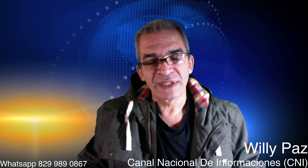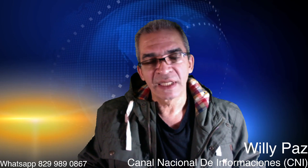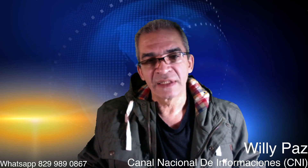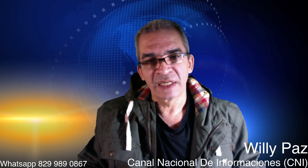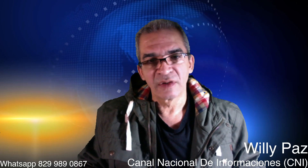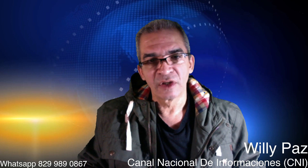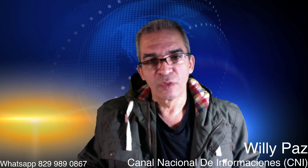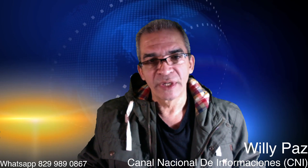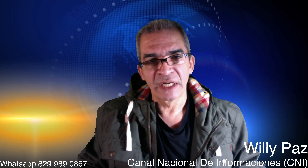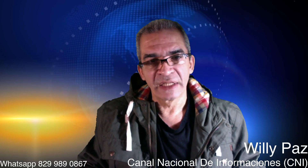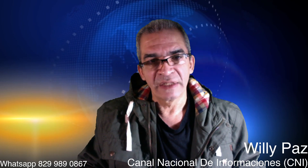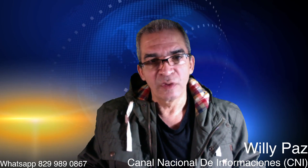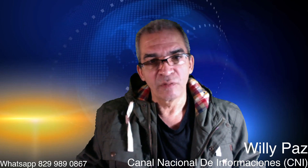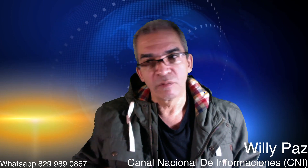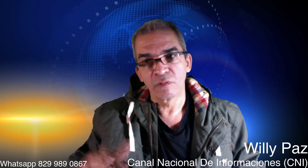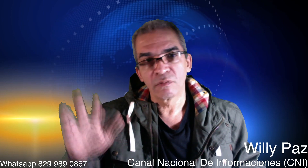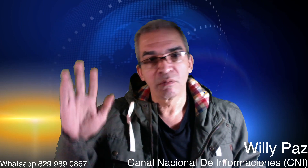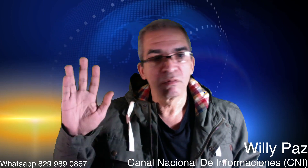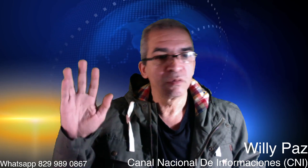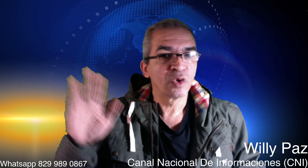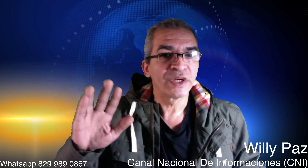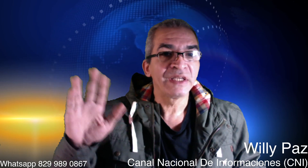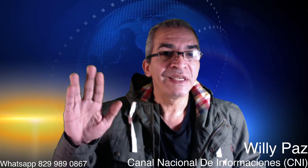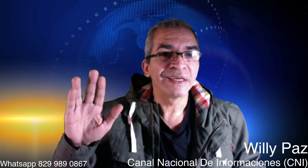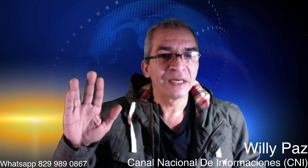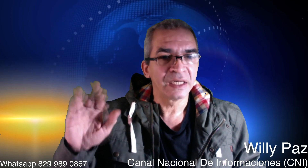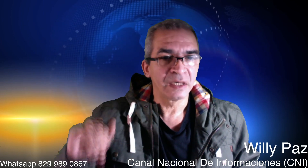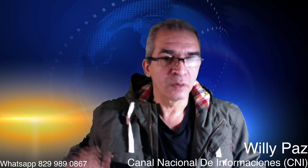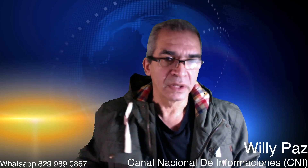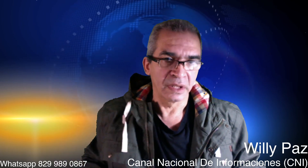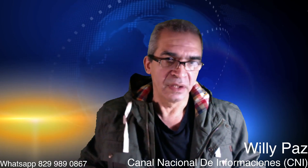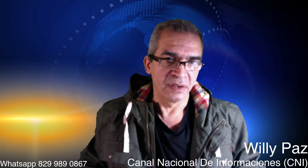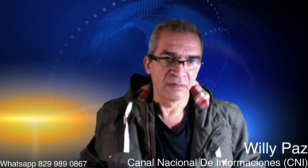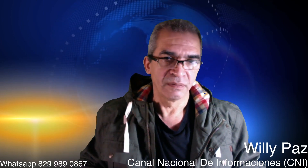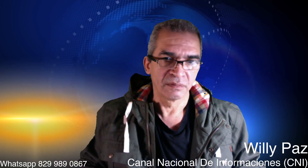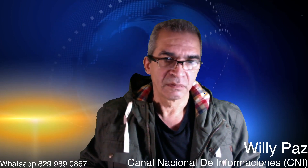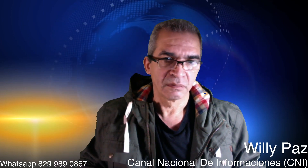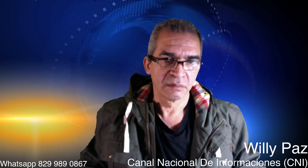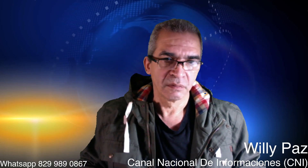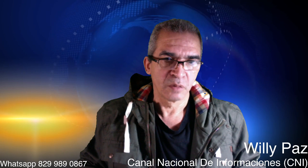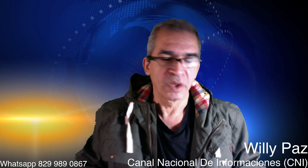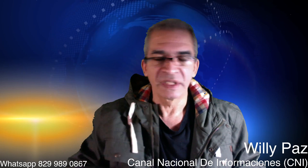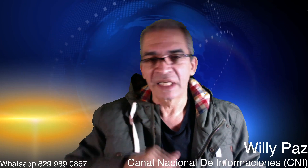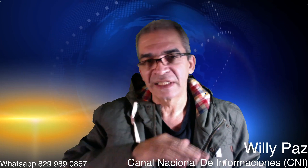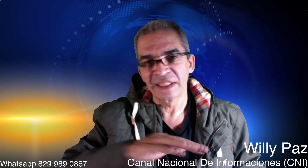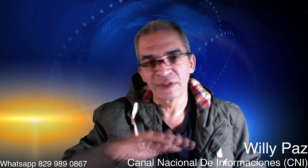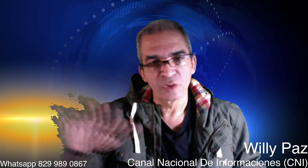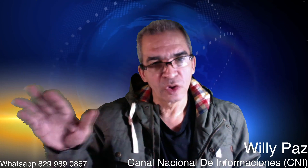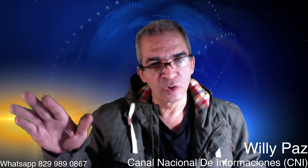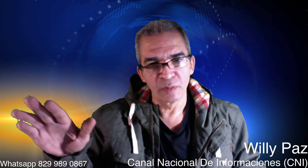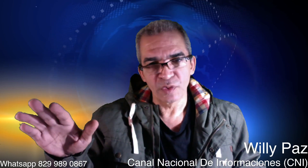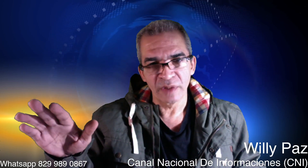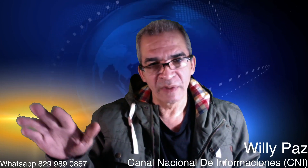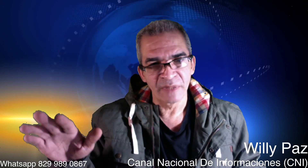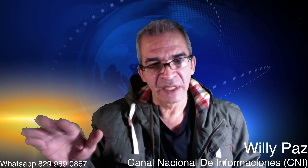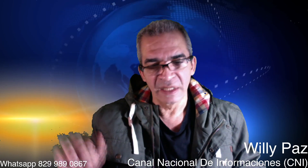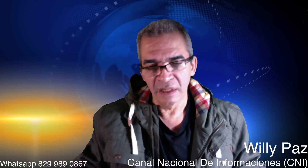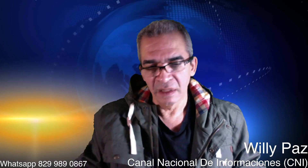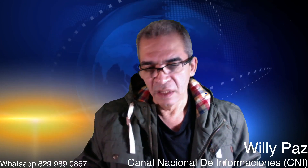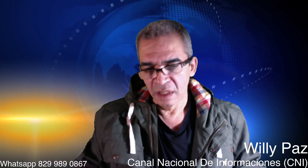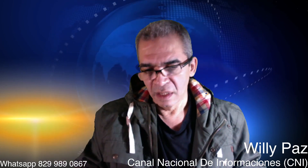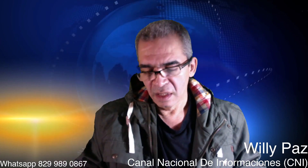tipos ya se cansaron de gobernar y no quieren ni llegar al cuatrenio, porque están haciendo todo lo posible